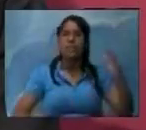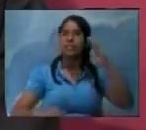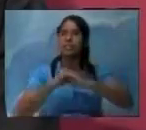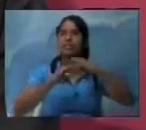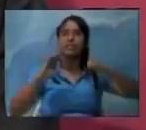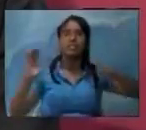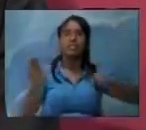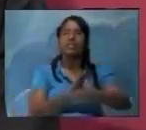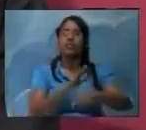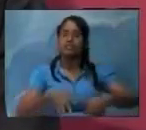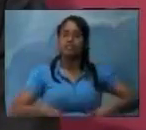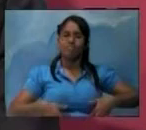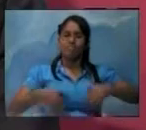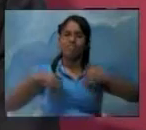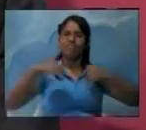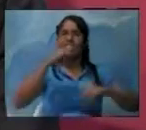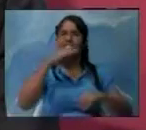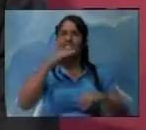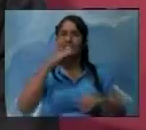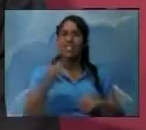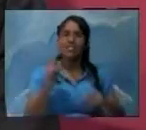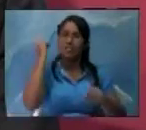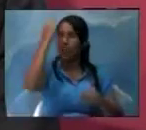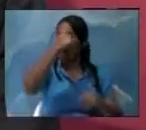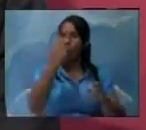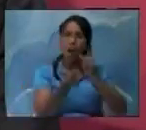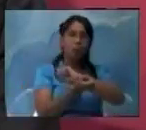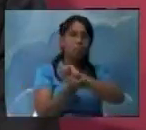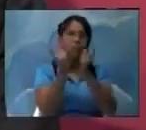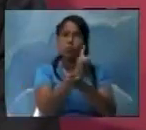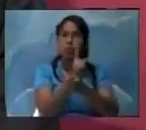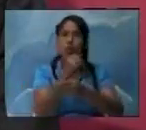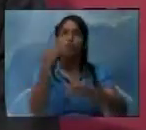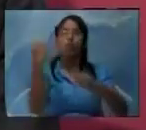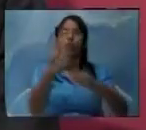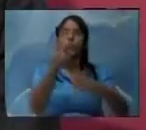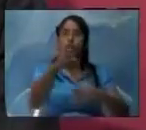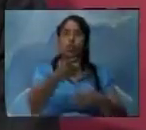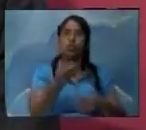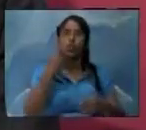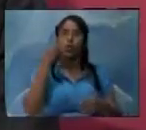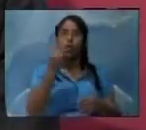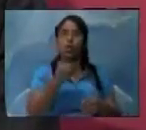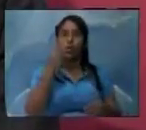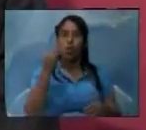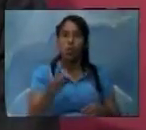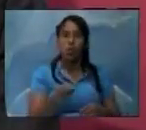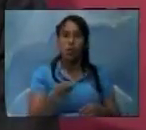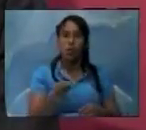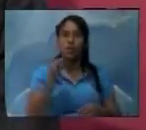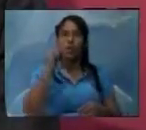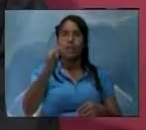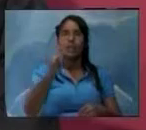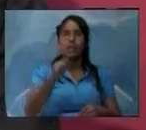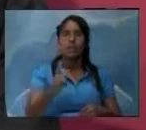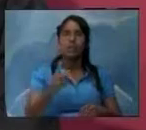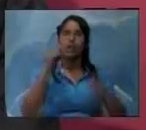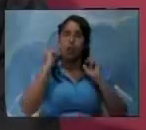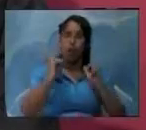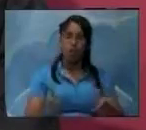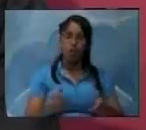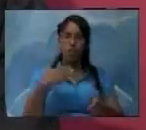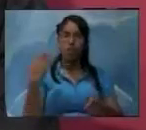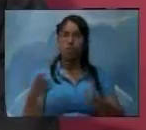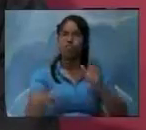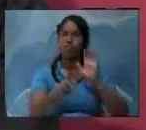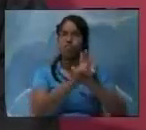ira y se mudó el aspecto de su rostro contra Sadrach, Mesach y Abednego, y ordenó que